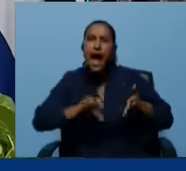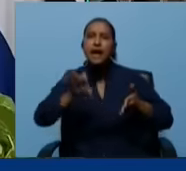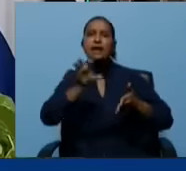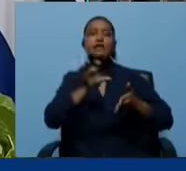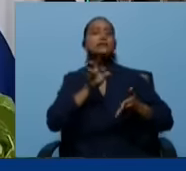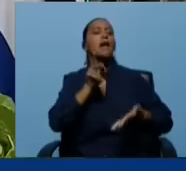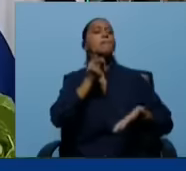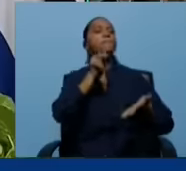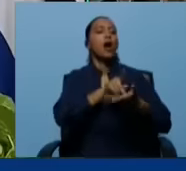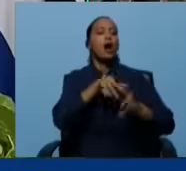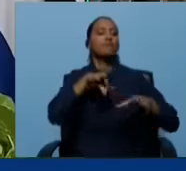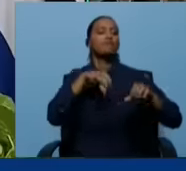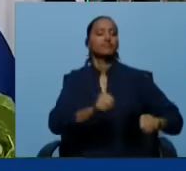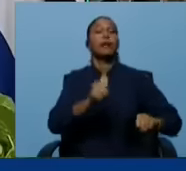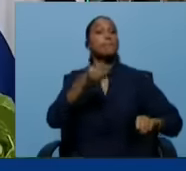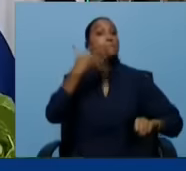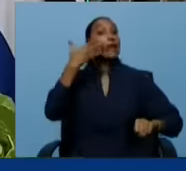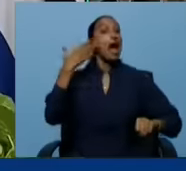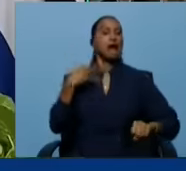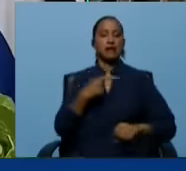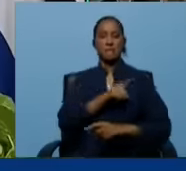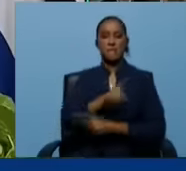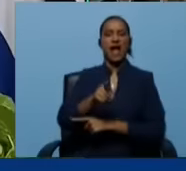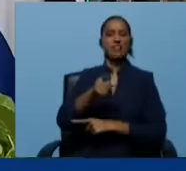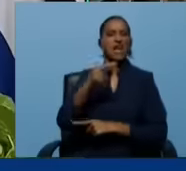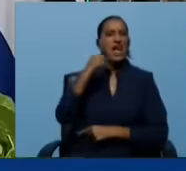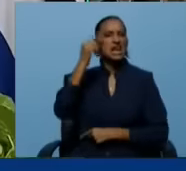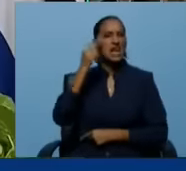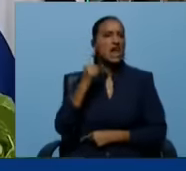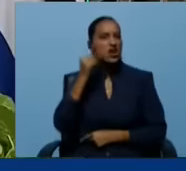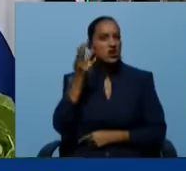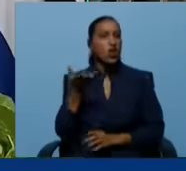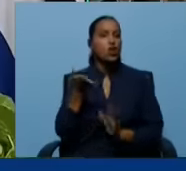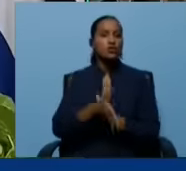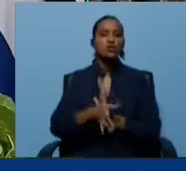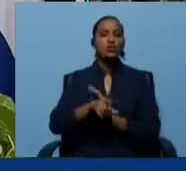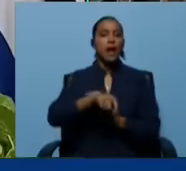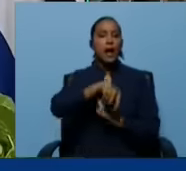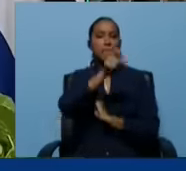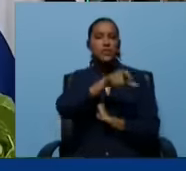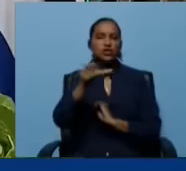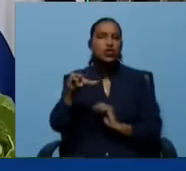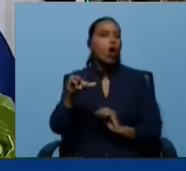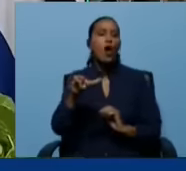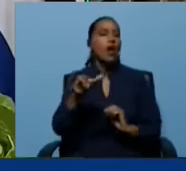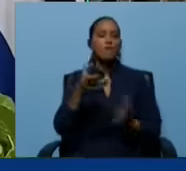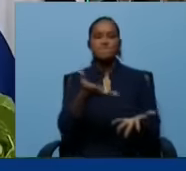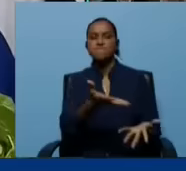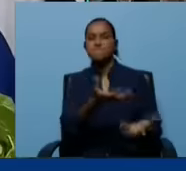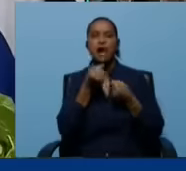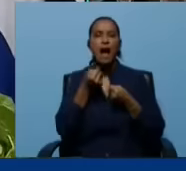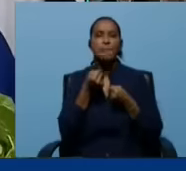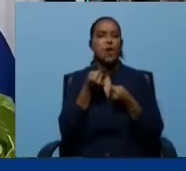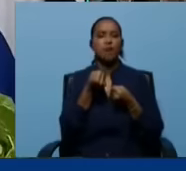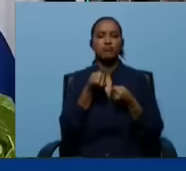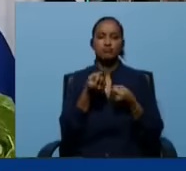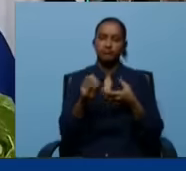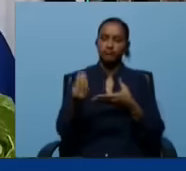disputándose esa mercadería para trasladarla a estas regiones.